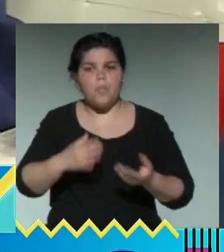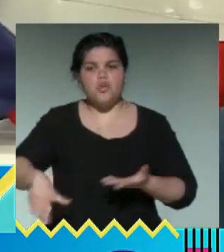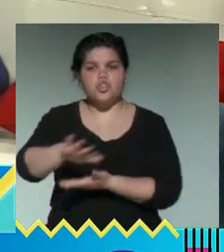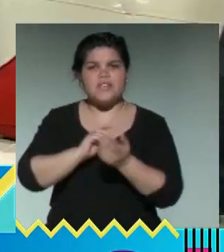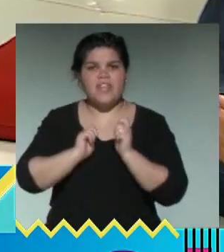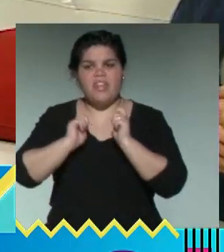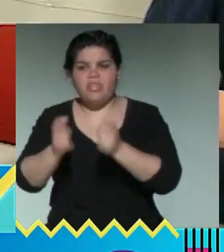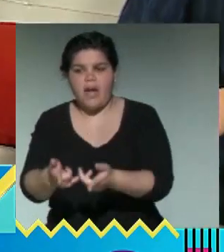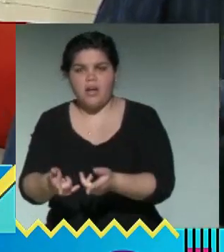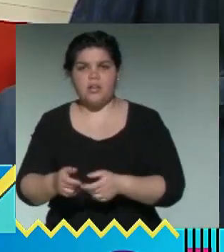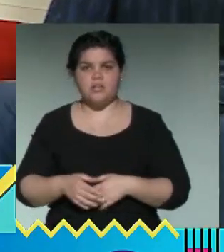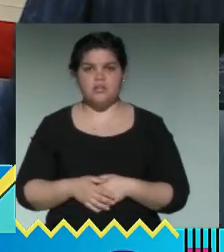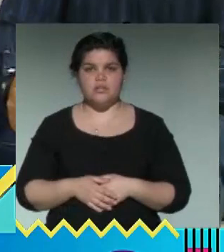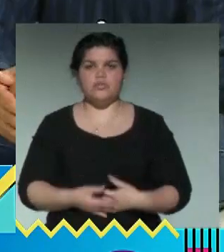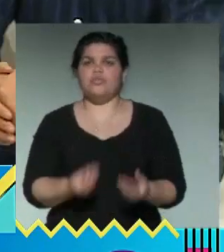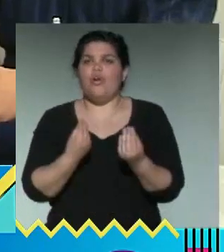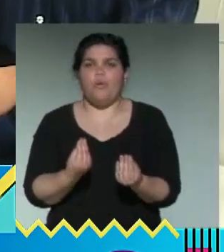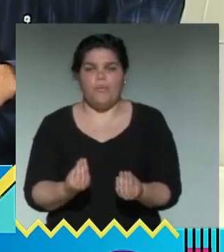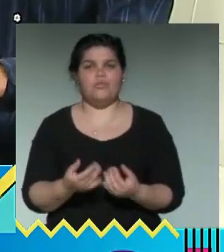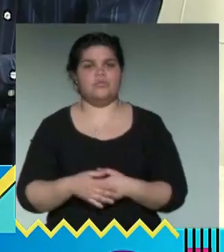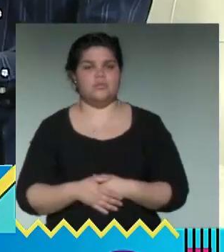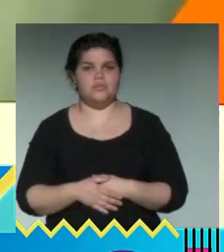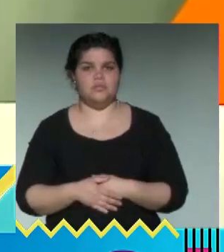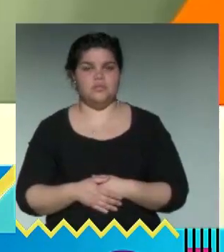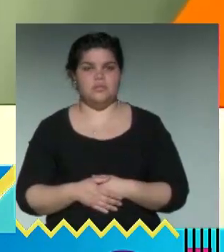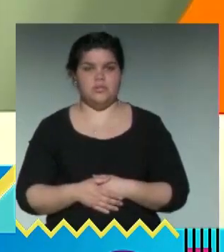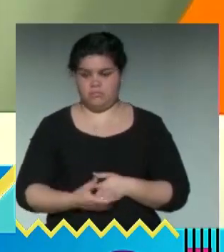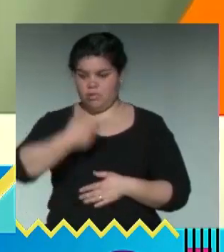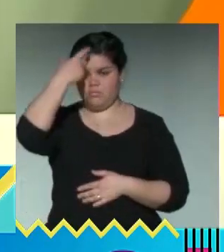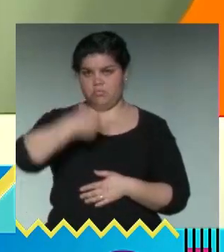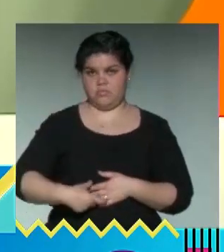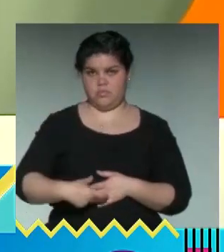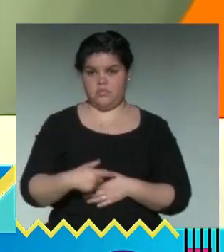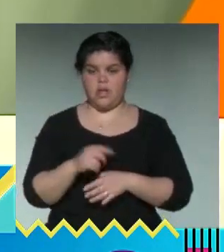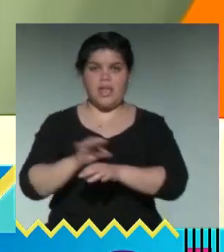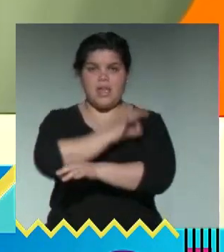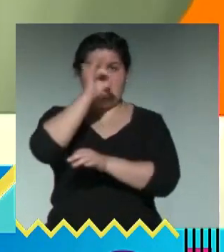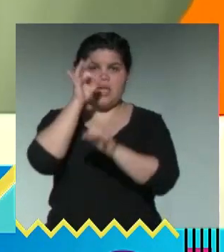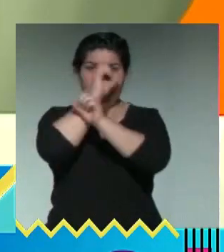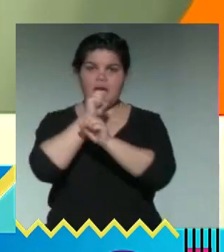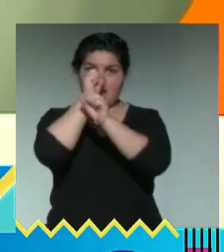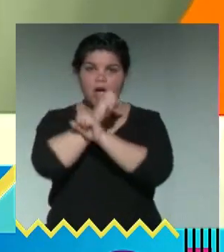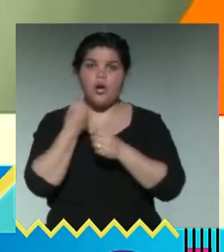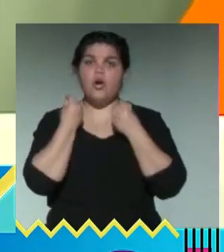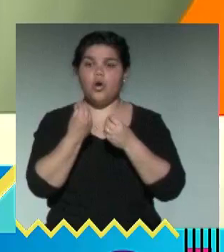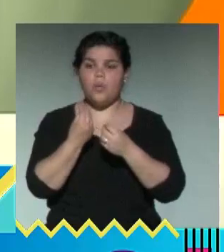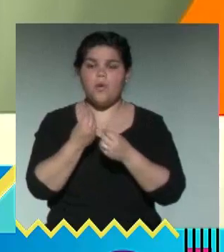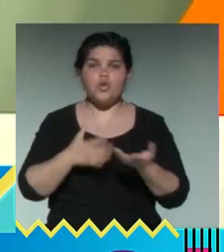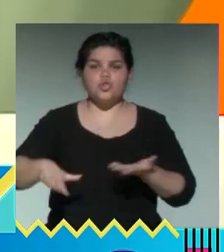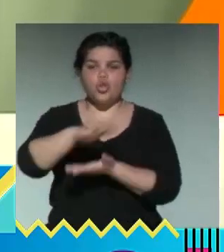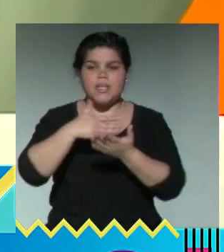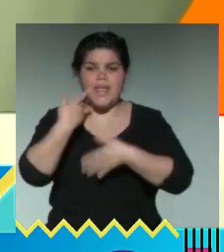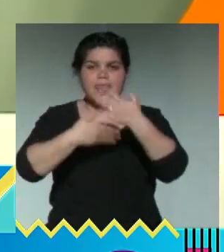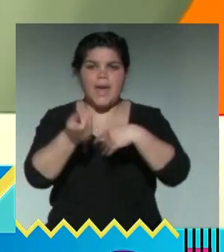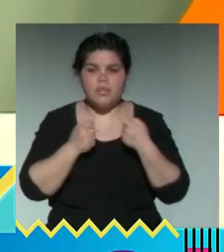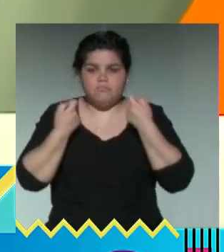hago para, aportando desde el humilde lugar de un ingeniero industrial, desarrollar la sociedad, desarrollar